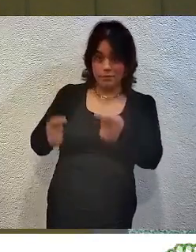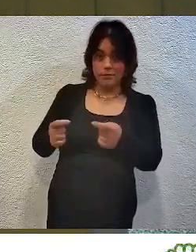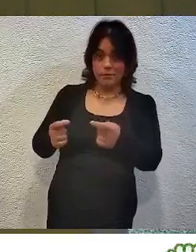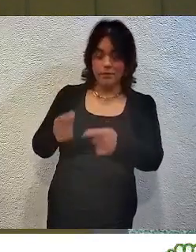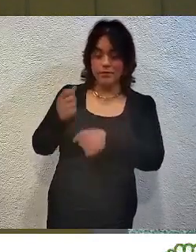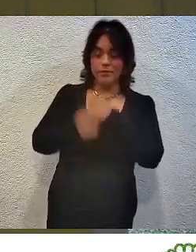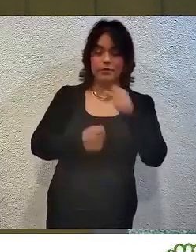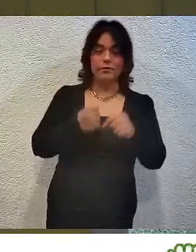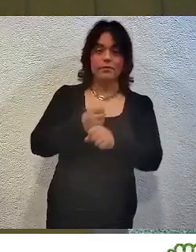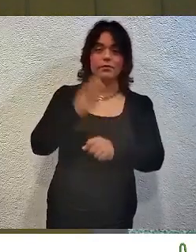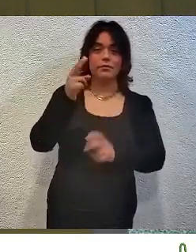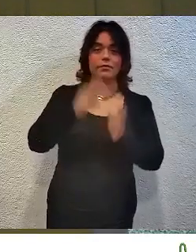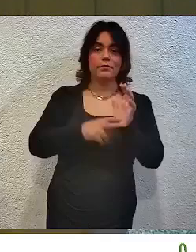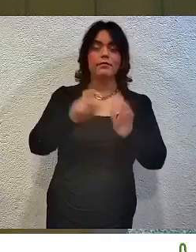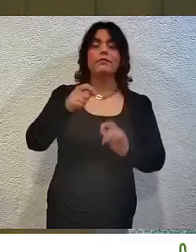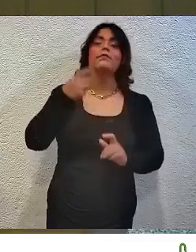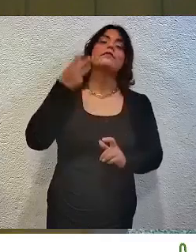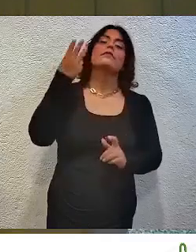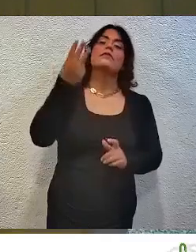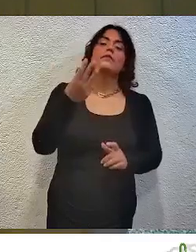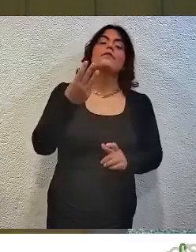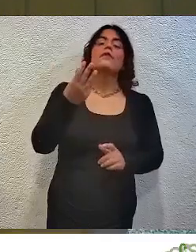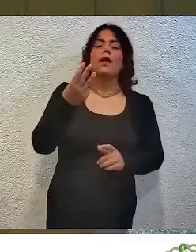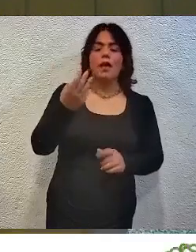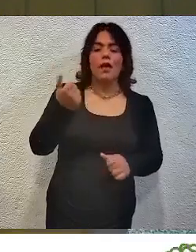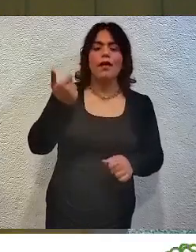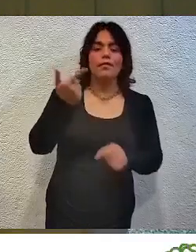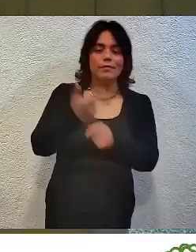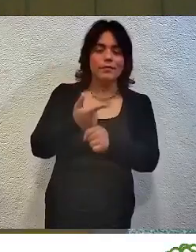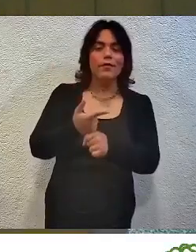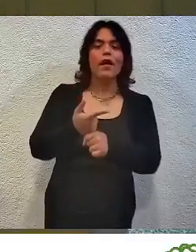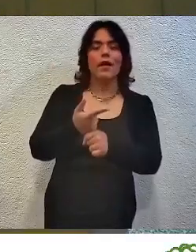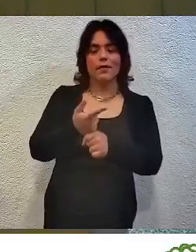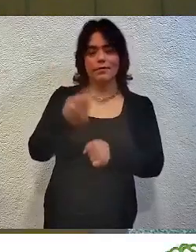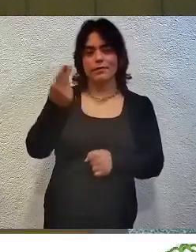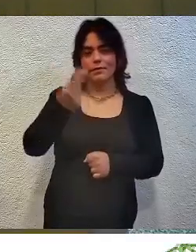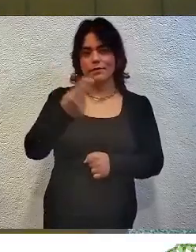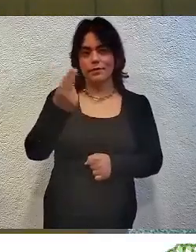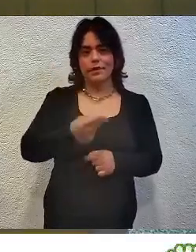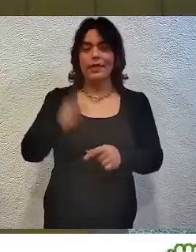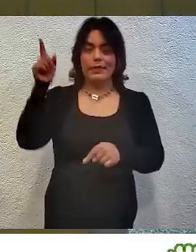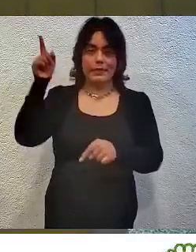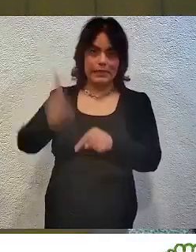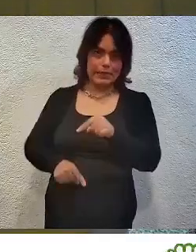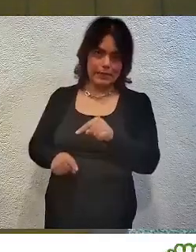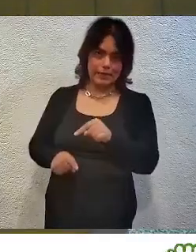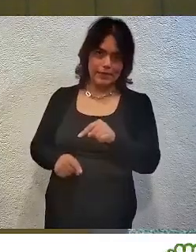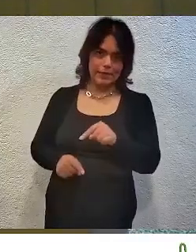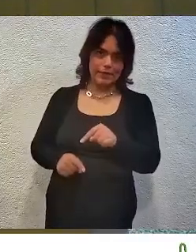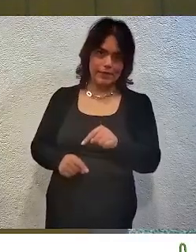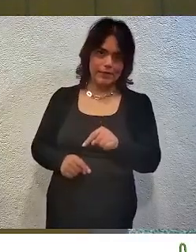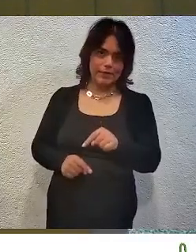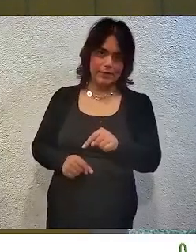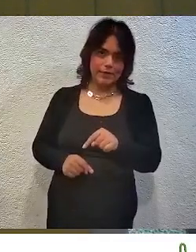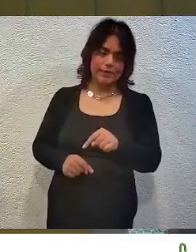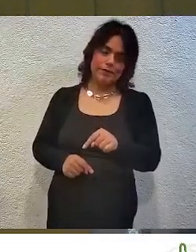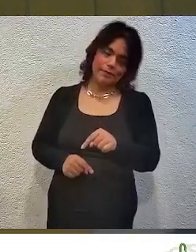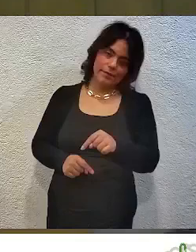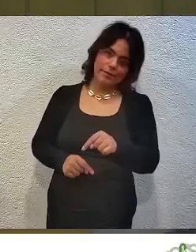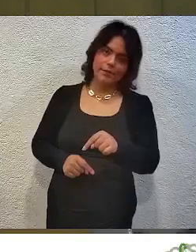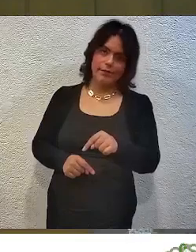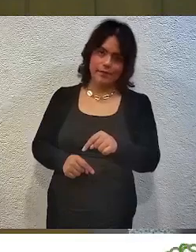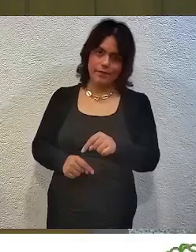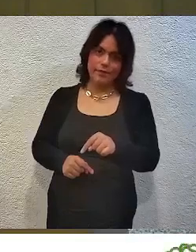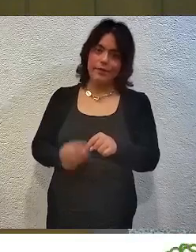año 2023 señala que debe iniciarse el procedimiento de remoción, lo cual es solamente